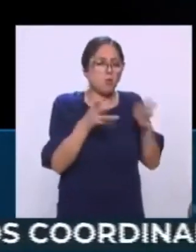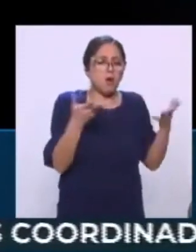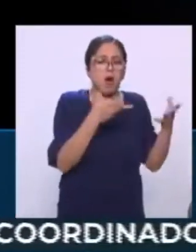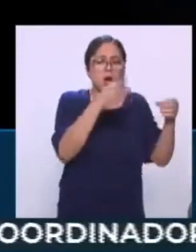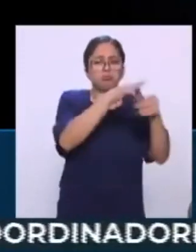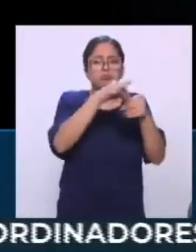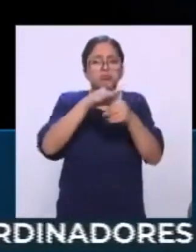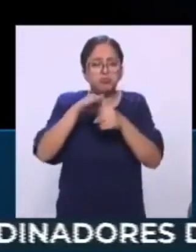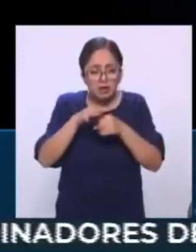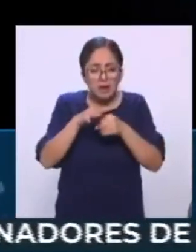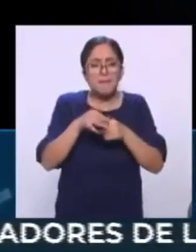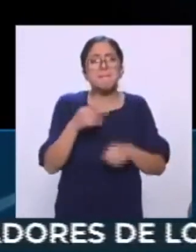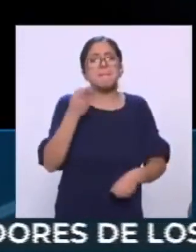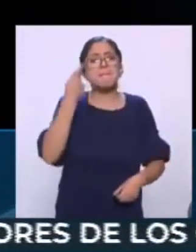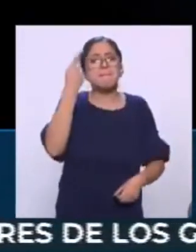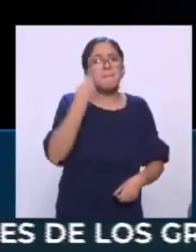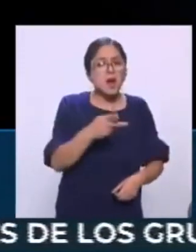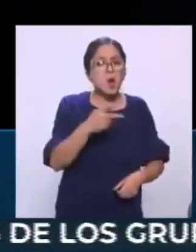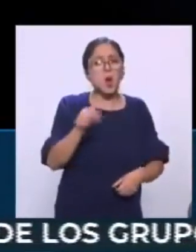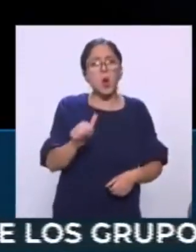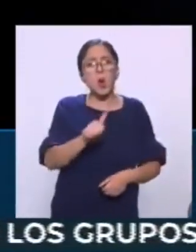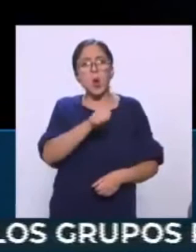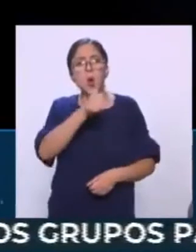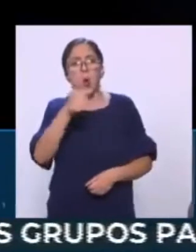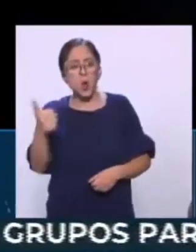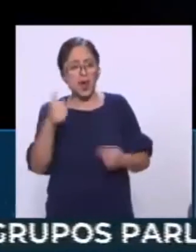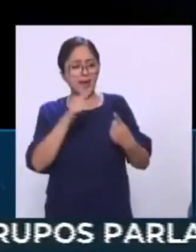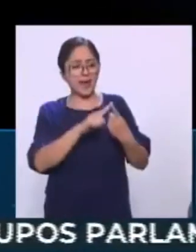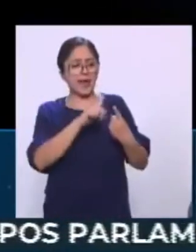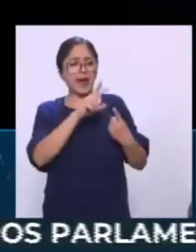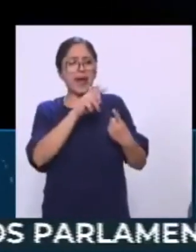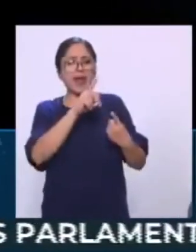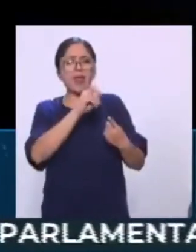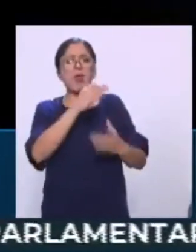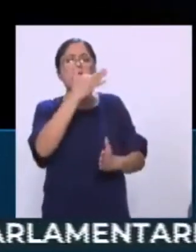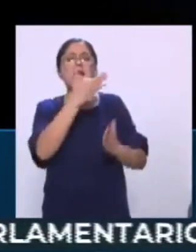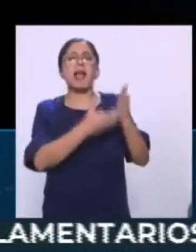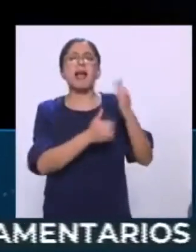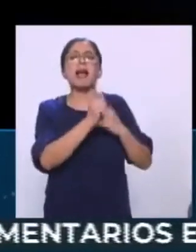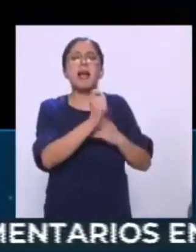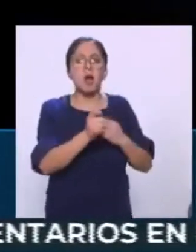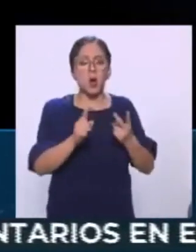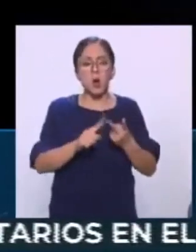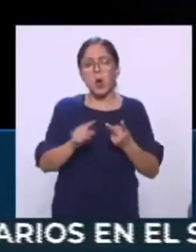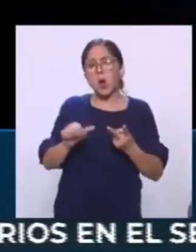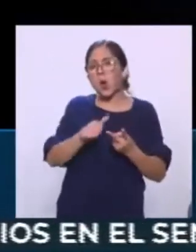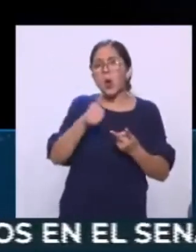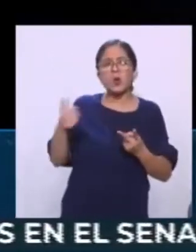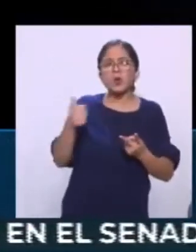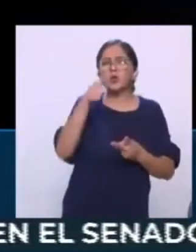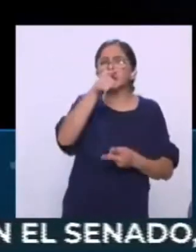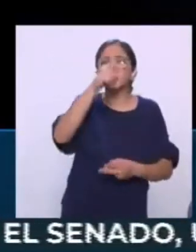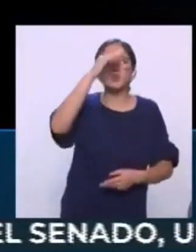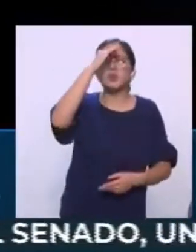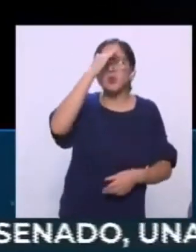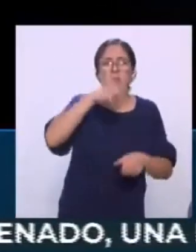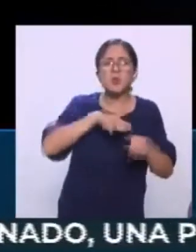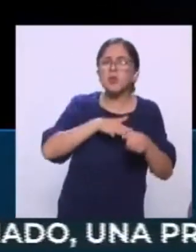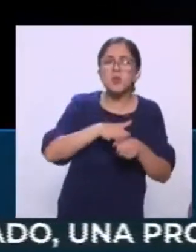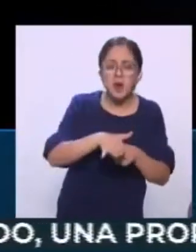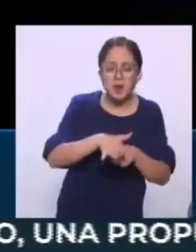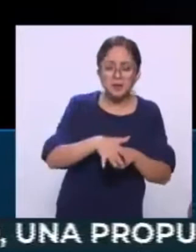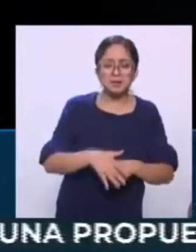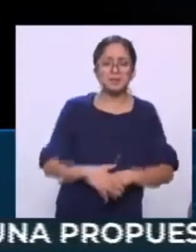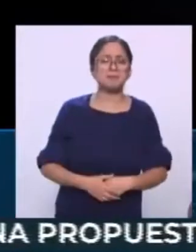maneras plantearía unos retos y otros. ¿Cuáles son los que verías en cada escenario? Sí. A ver, digamos que a mí me